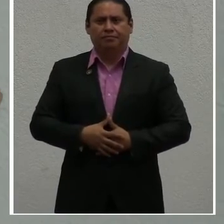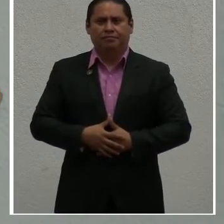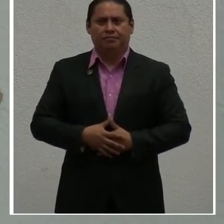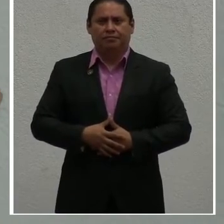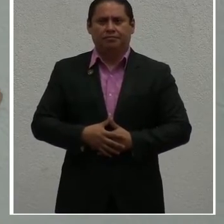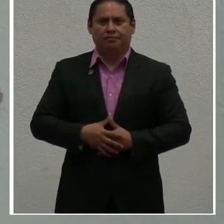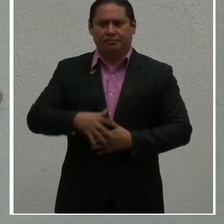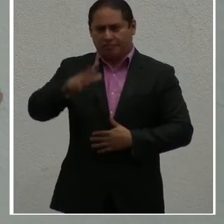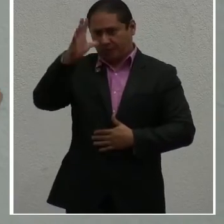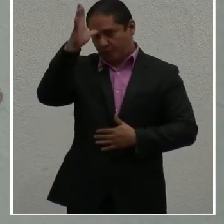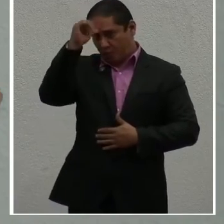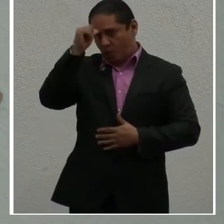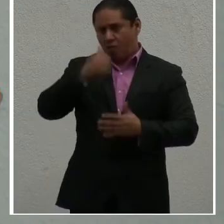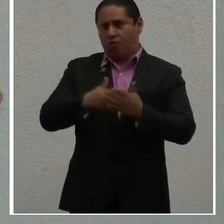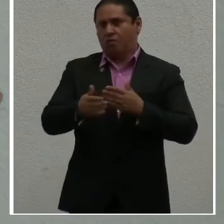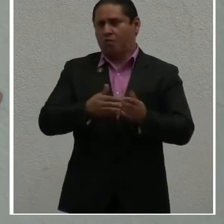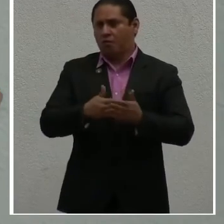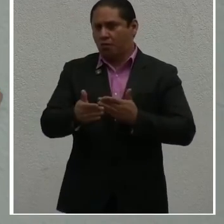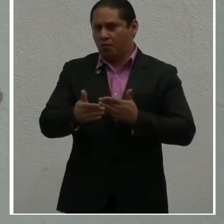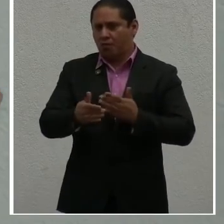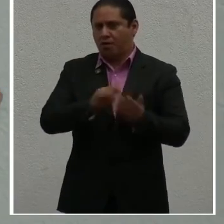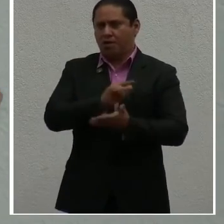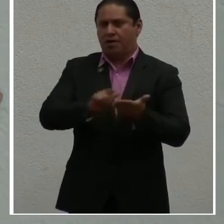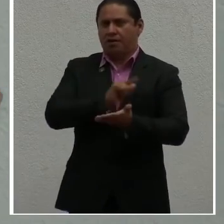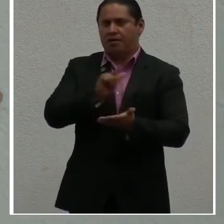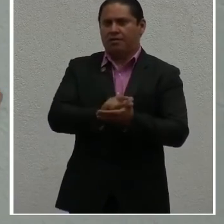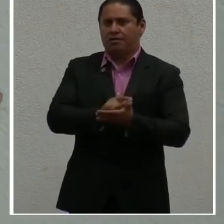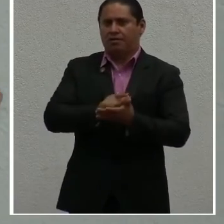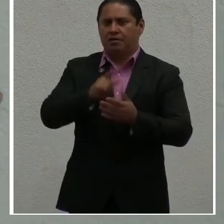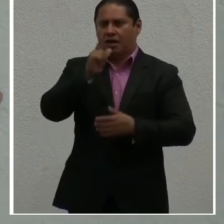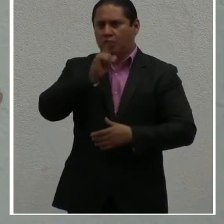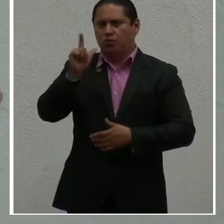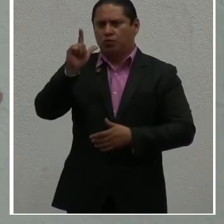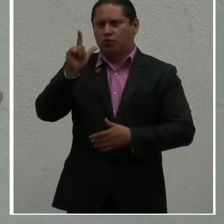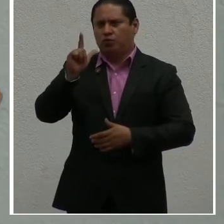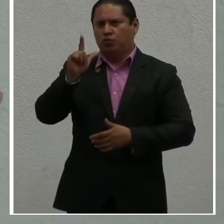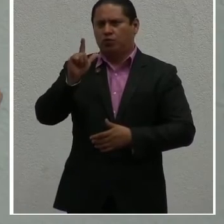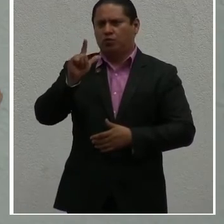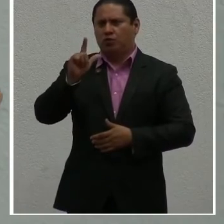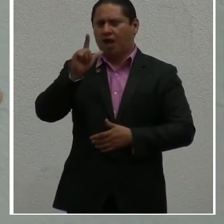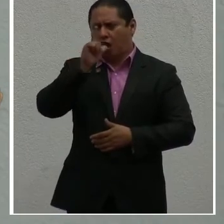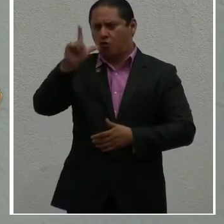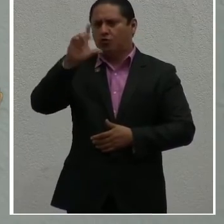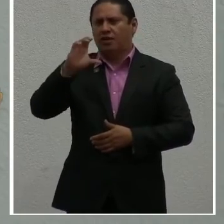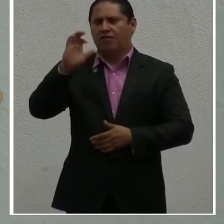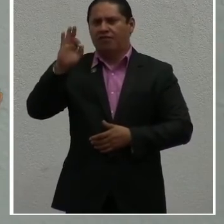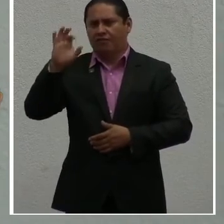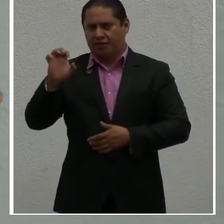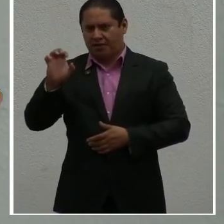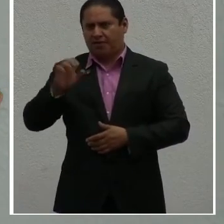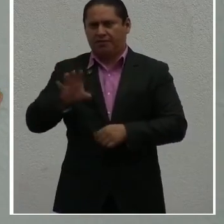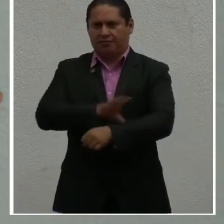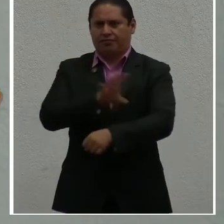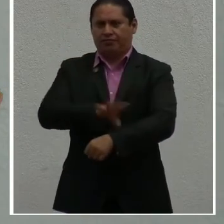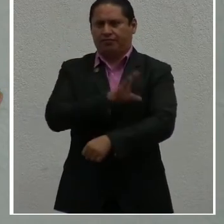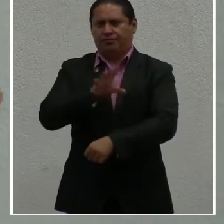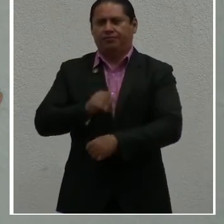acuerdo al modelo legal de luz, de luz eléctrica, de la energía